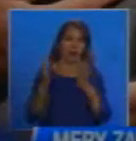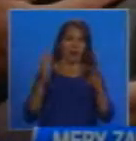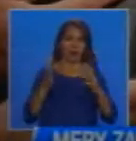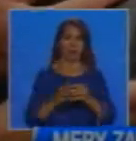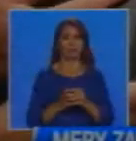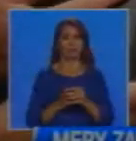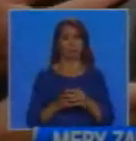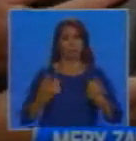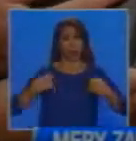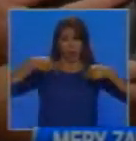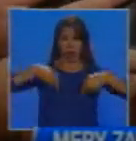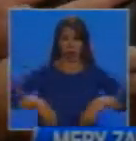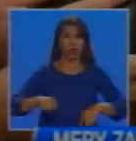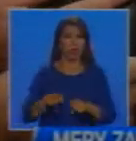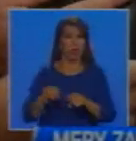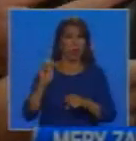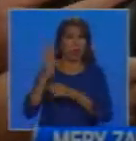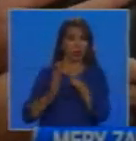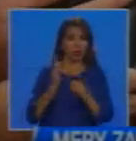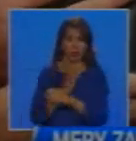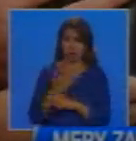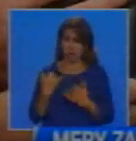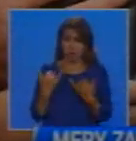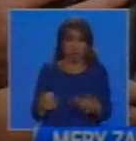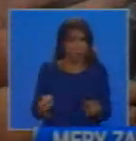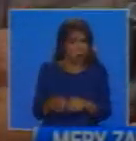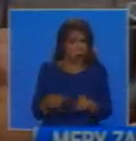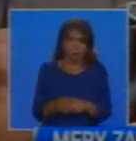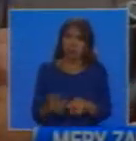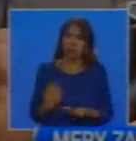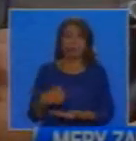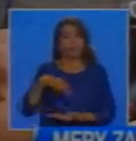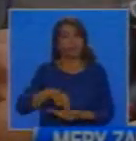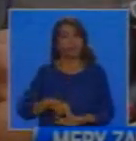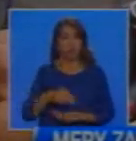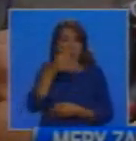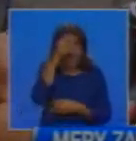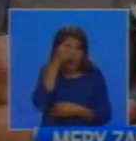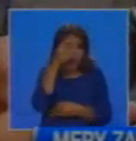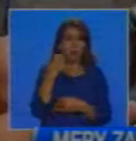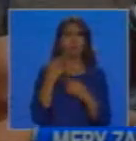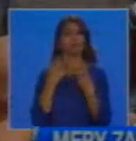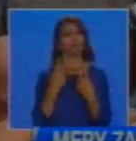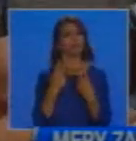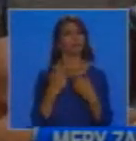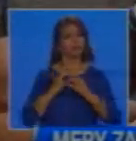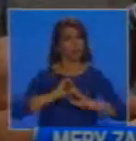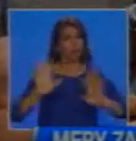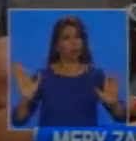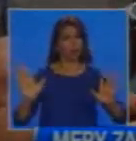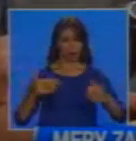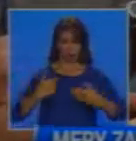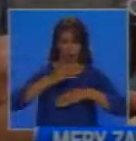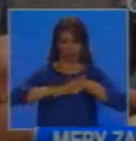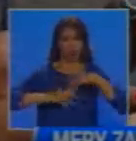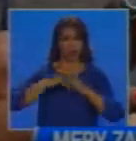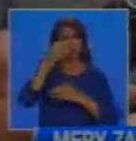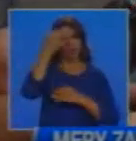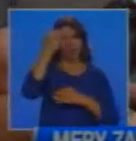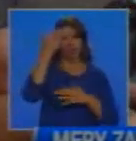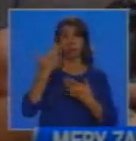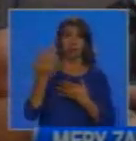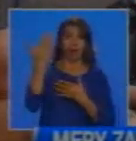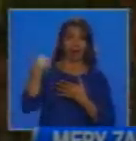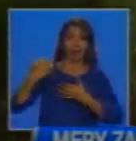hace 5 años, de pie, mirando de frente. Yo soy inocente. Ya la Corte Nacional de Justicia me